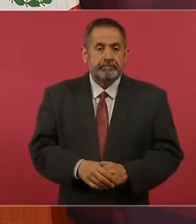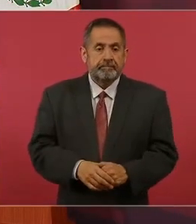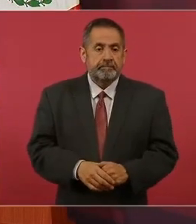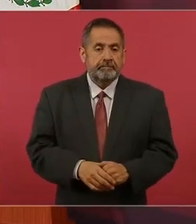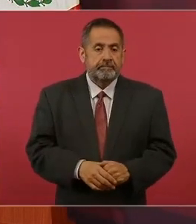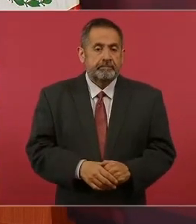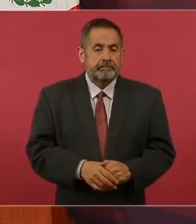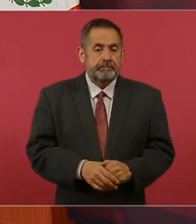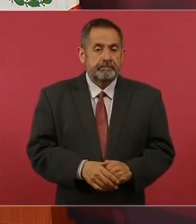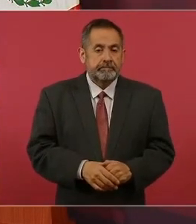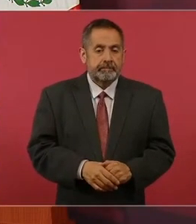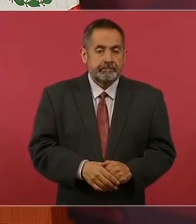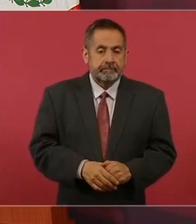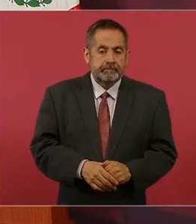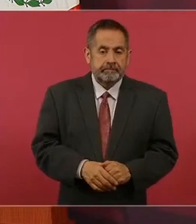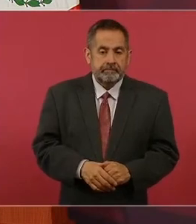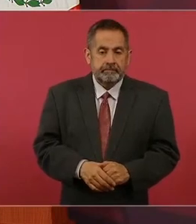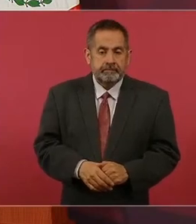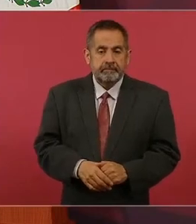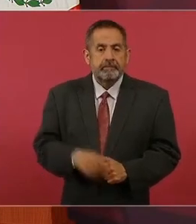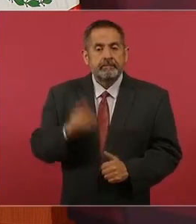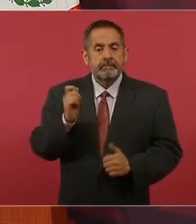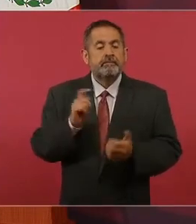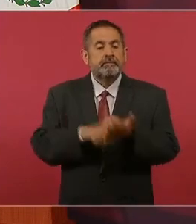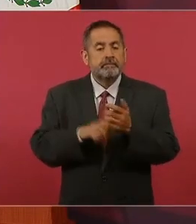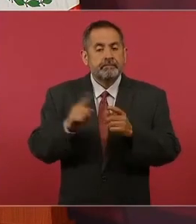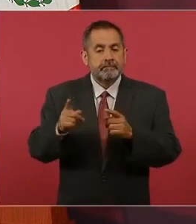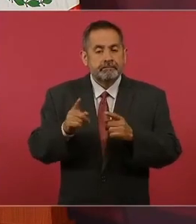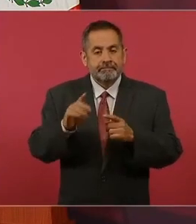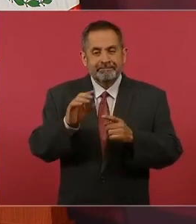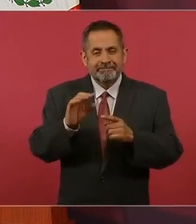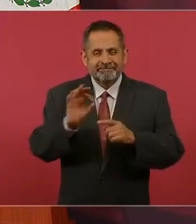Este incremento tiene que ver con la caída